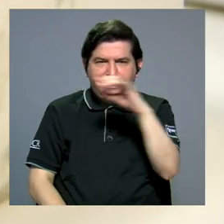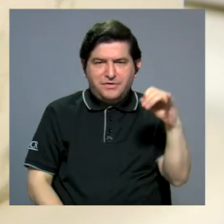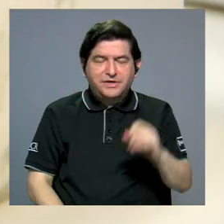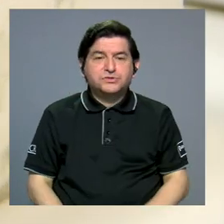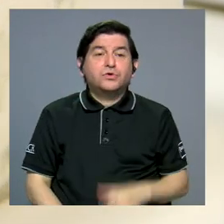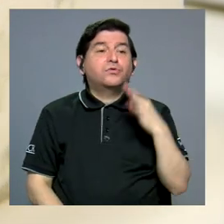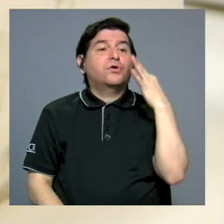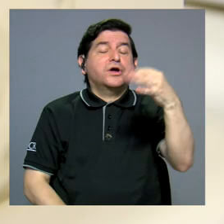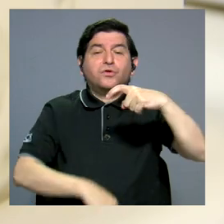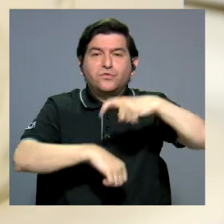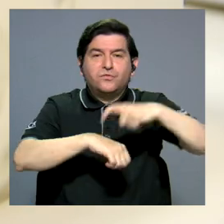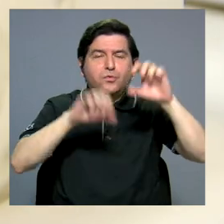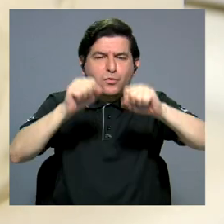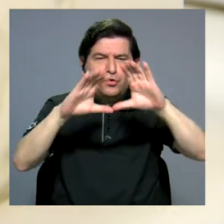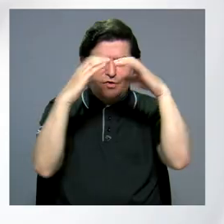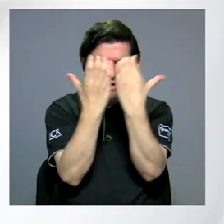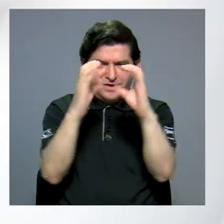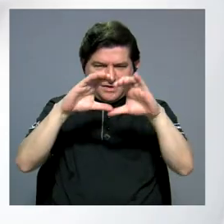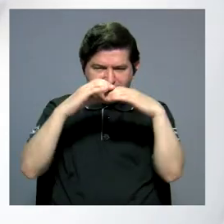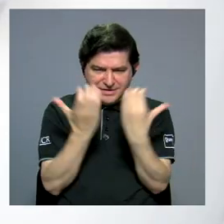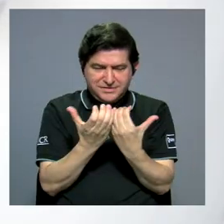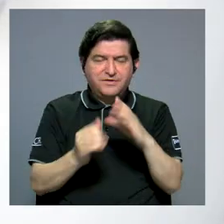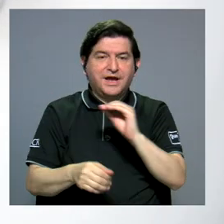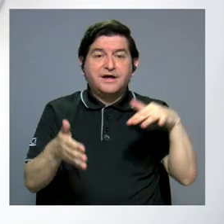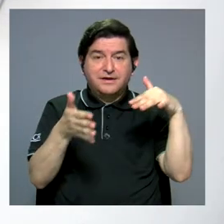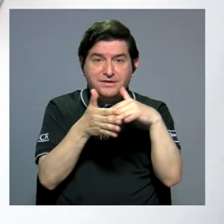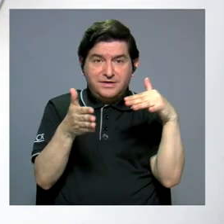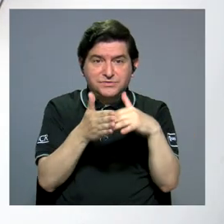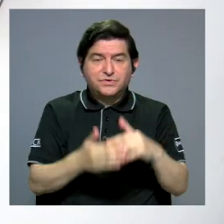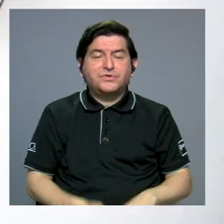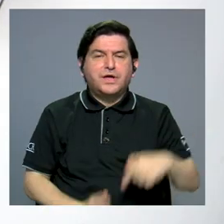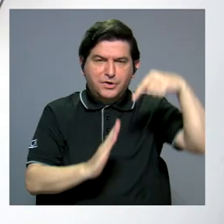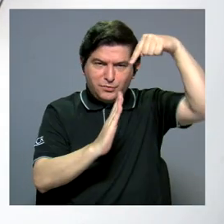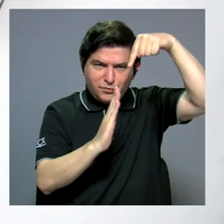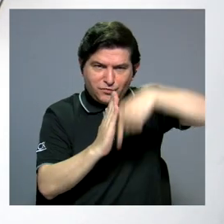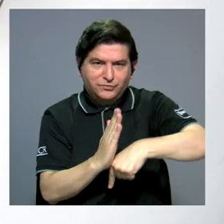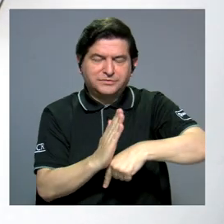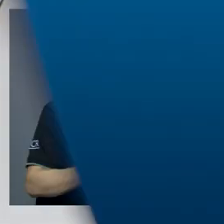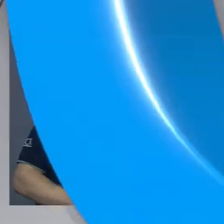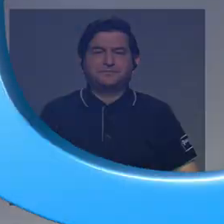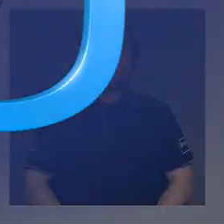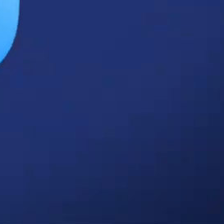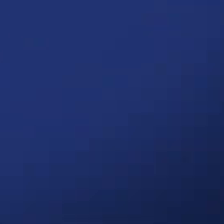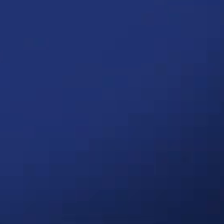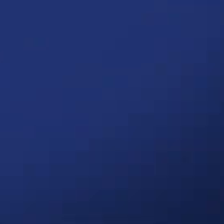para que en un futuro puedan clasificarlos y estudiarlos a profundidad.